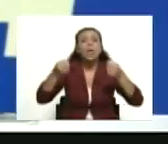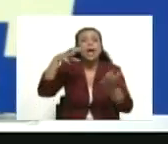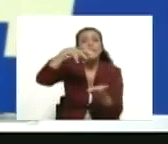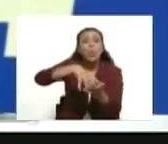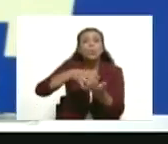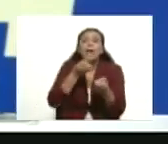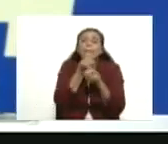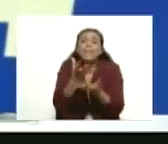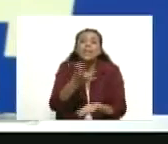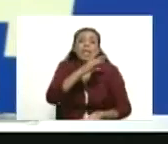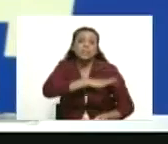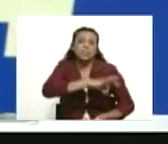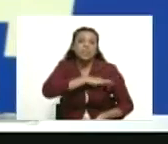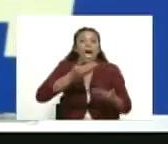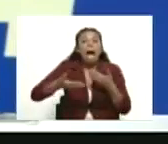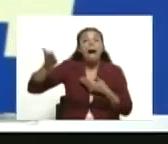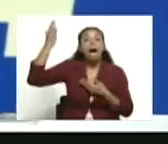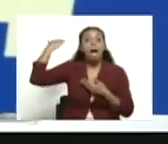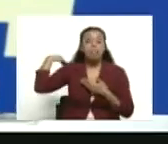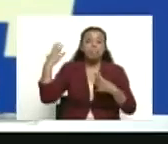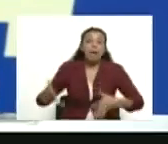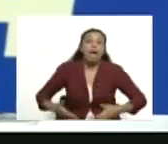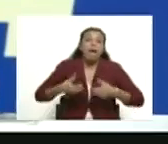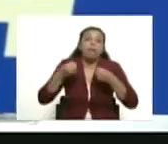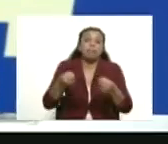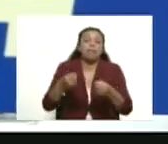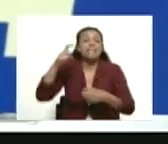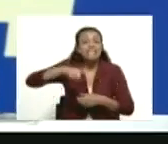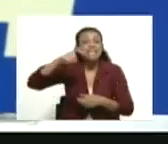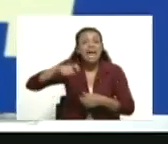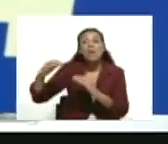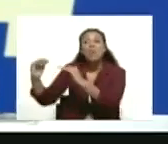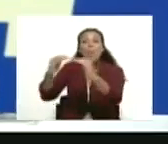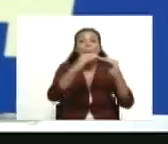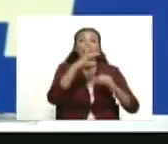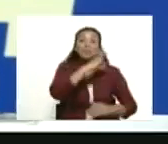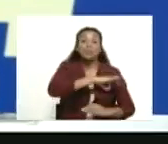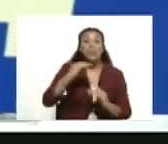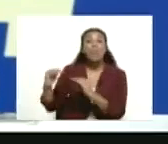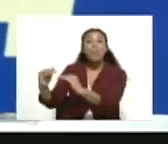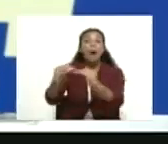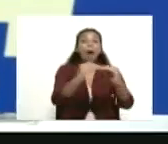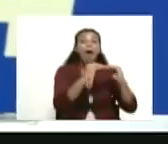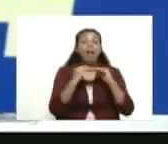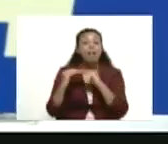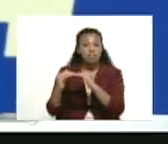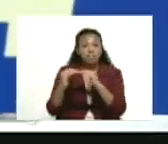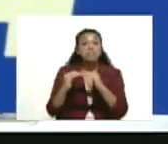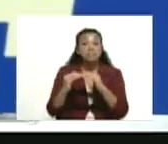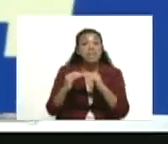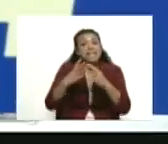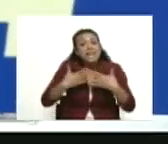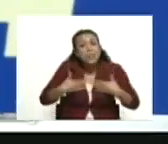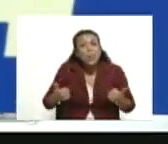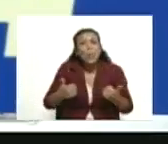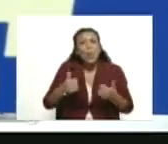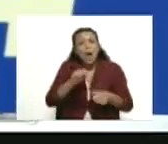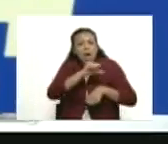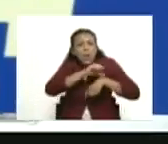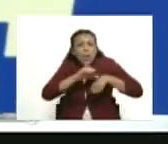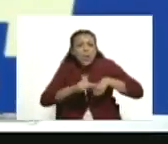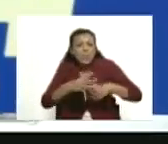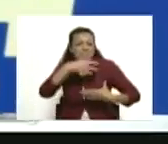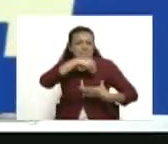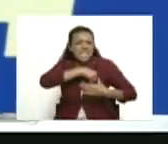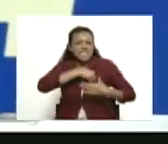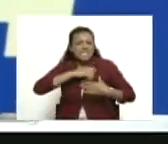de bienestar social que tuvimos. La necesidad de la igualdad social. La necesidad de curar las heridas sociales